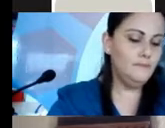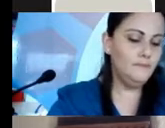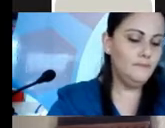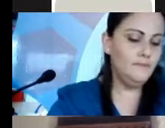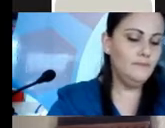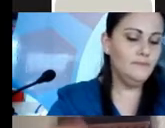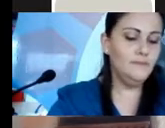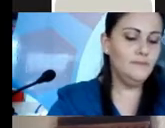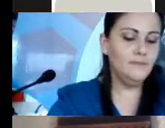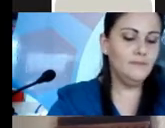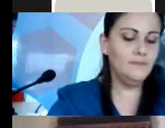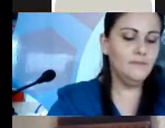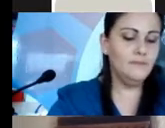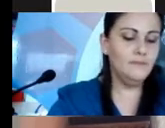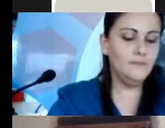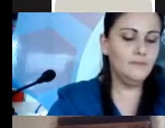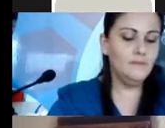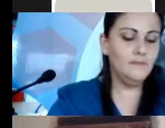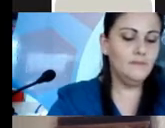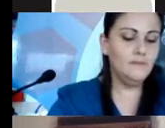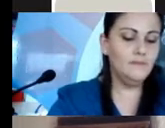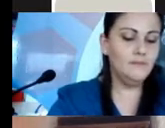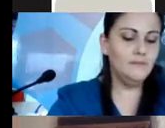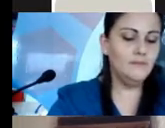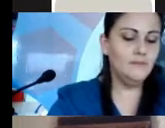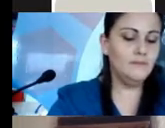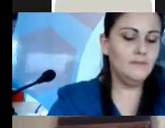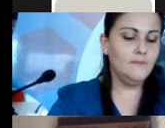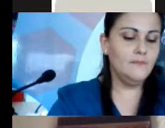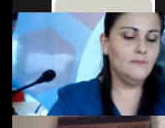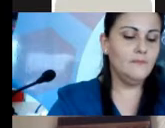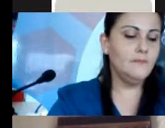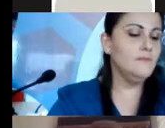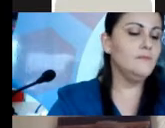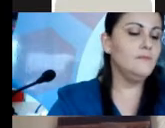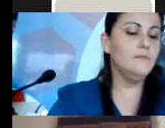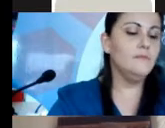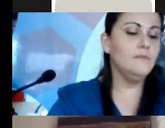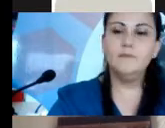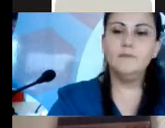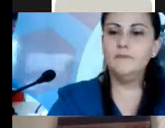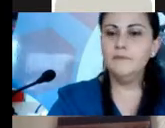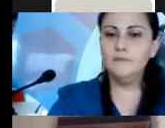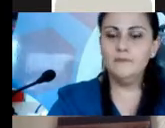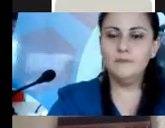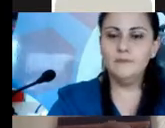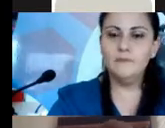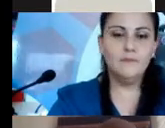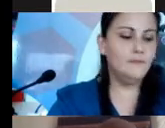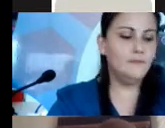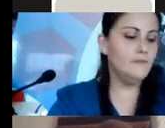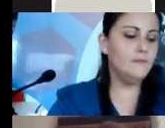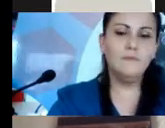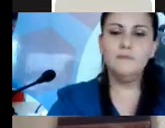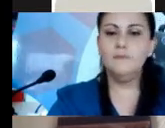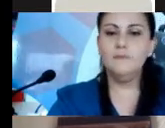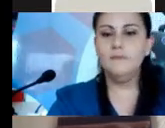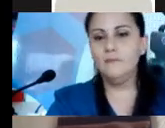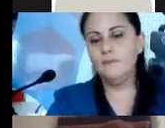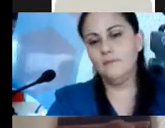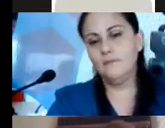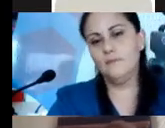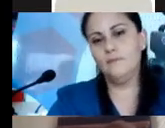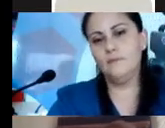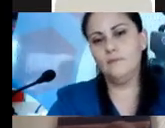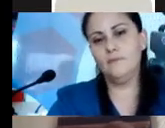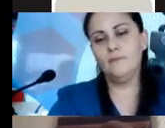esa famosa imagen con la flechita que dice OK. Ese OK, sobre todo en PC Gross Motor 5, es muy